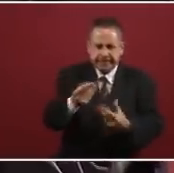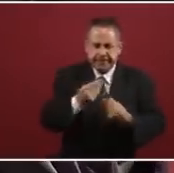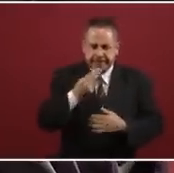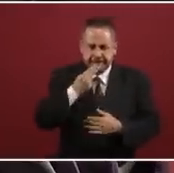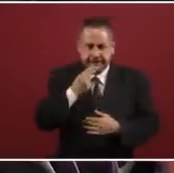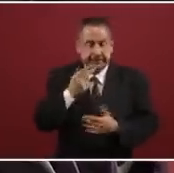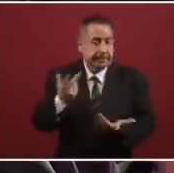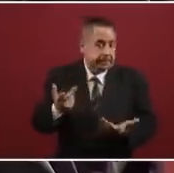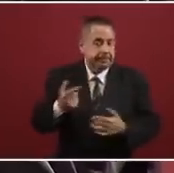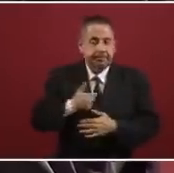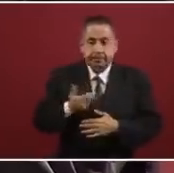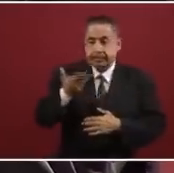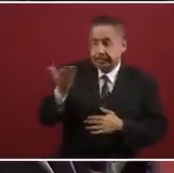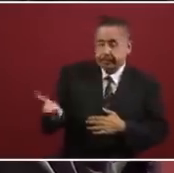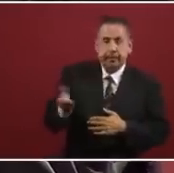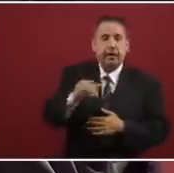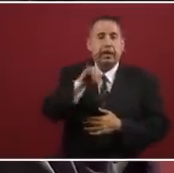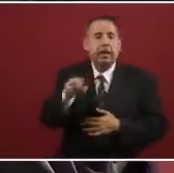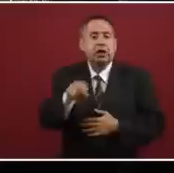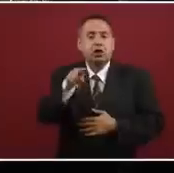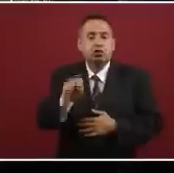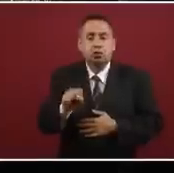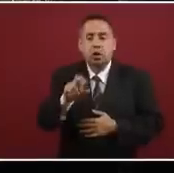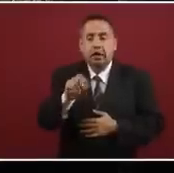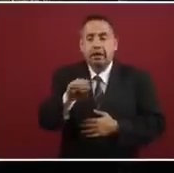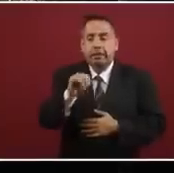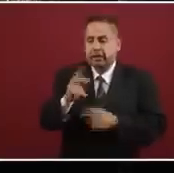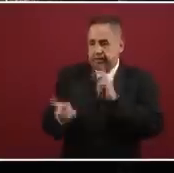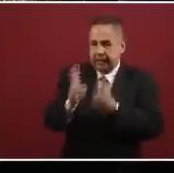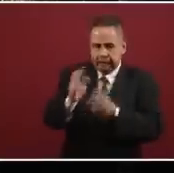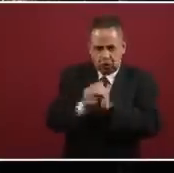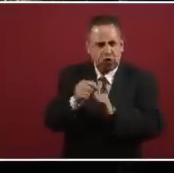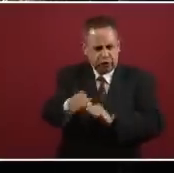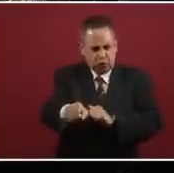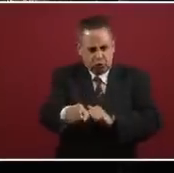Voy a pedirle a Jesús Ramírez que hable contigo para que